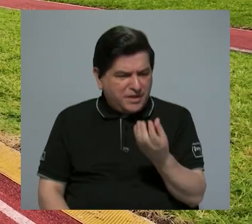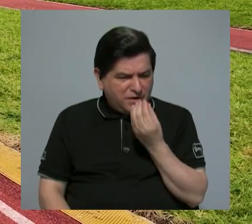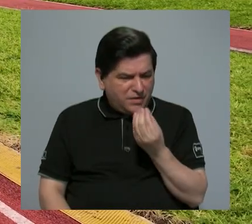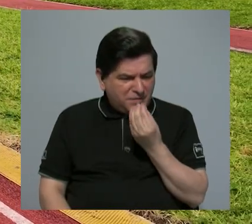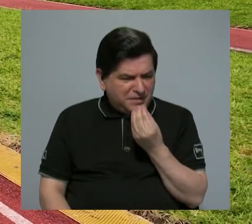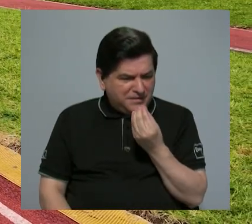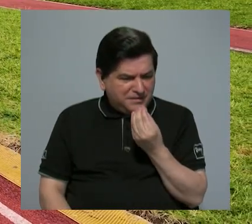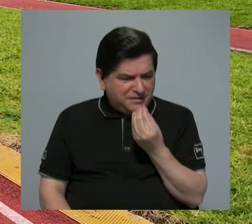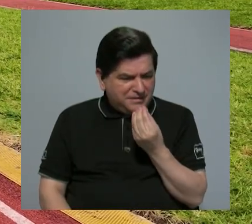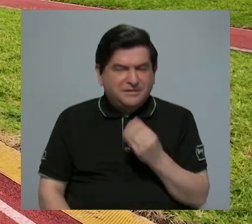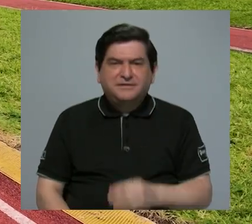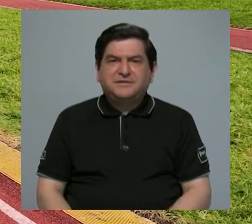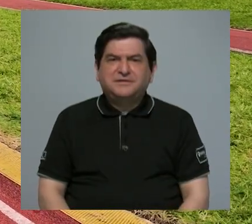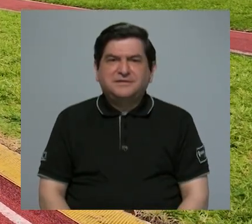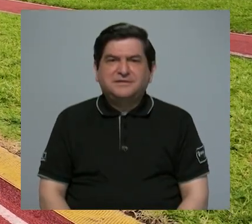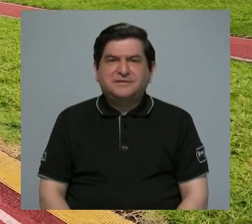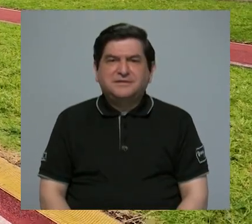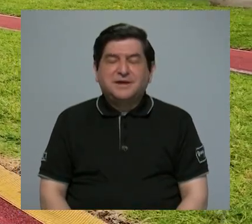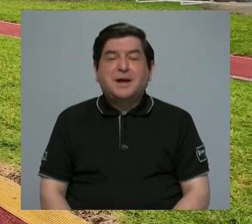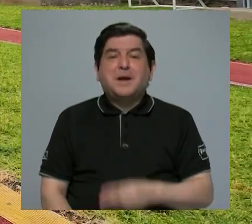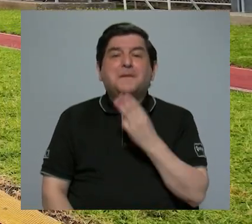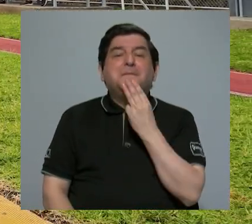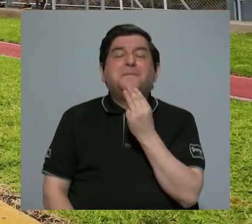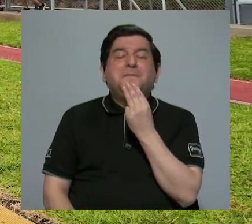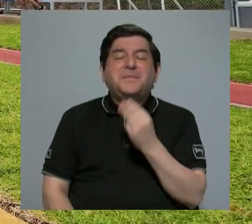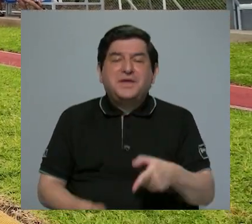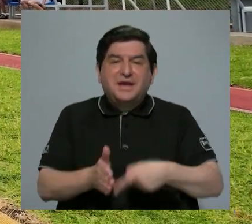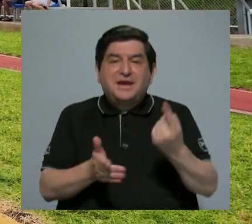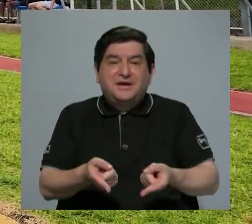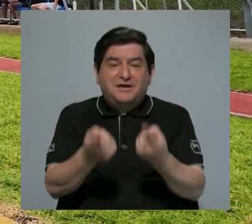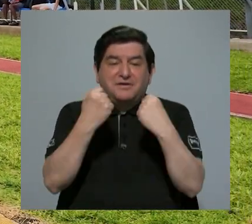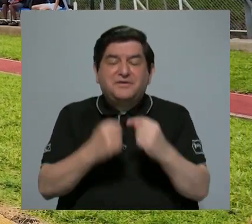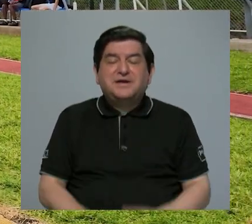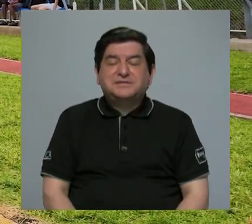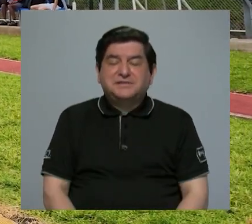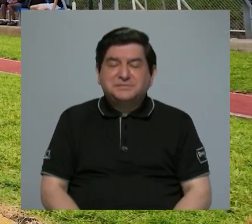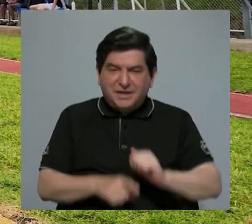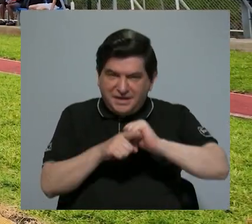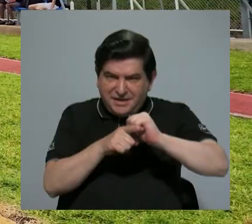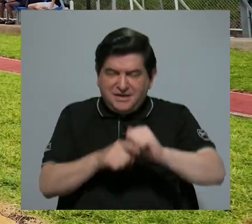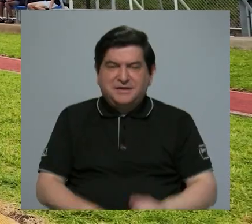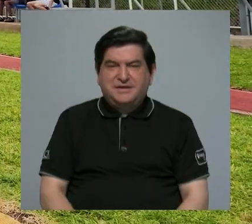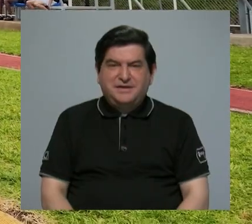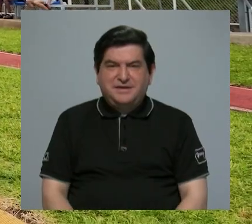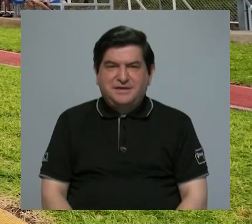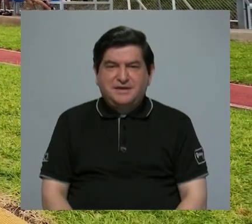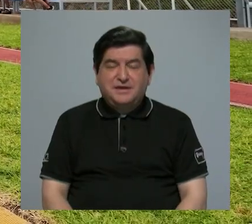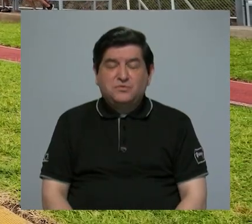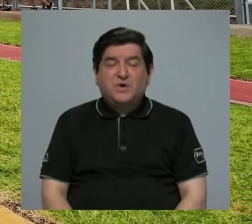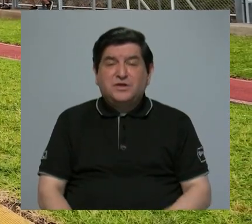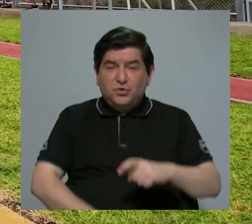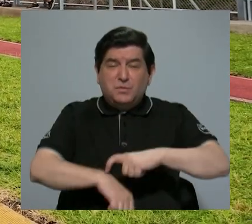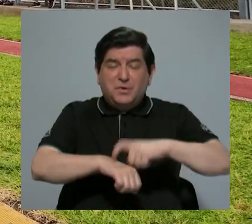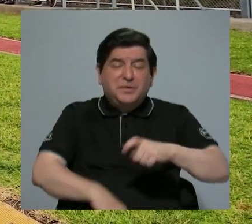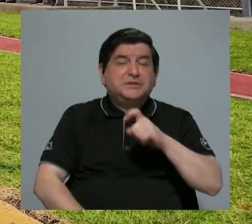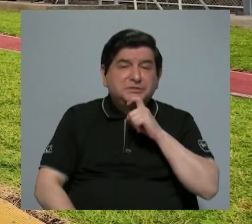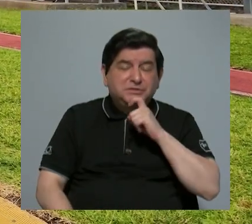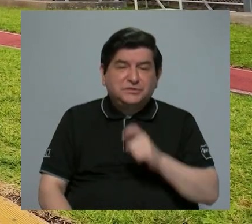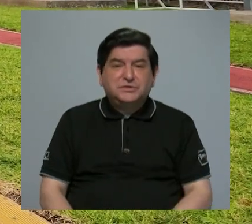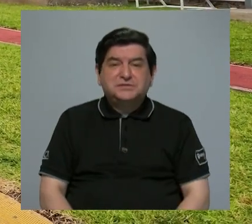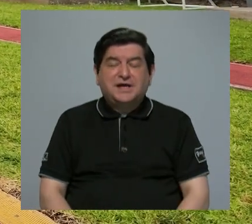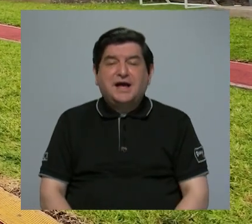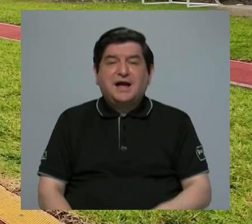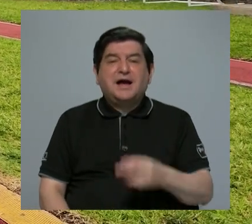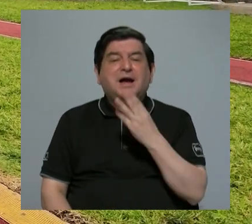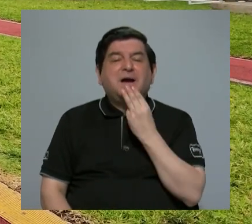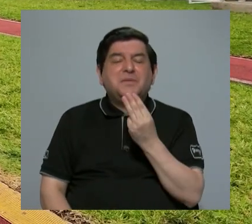faltar miel de abeja. A veces traemos para poder entrenar, como cuando las series están muy duras, tomamos un